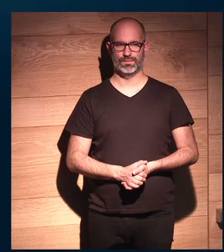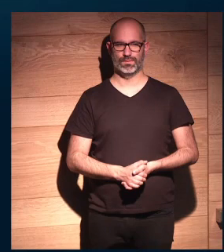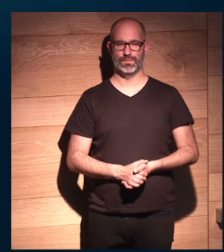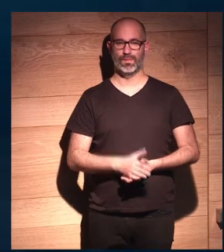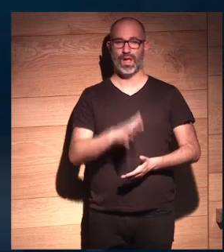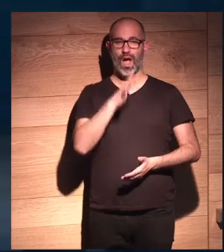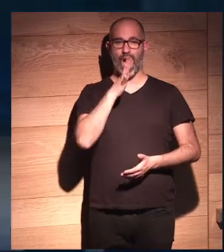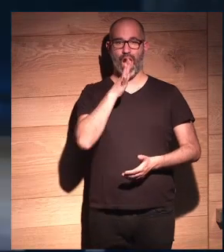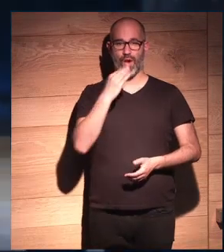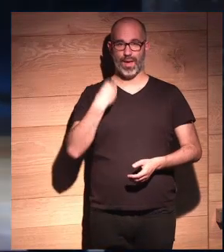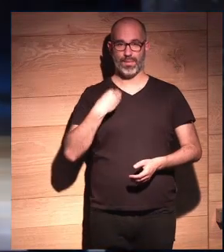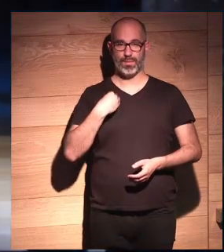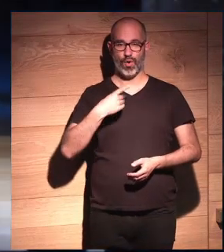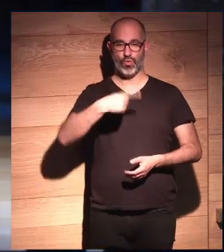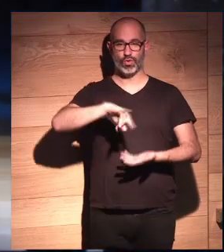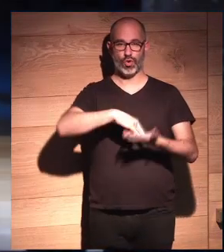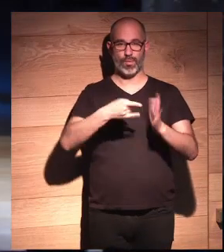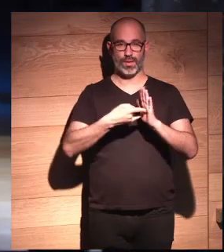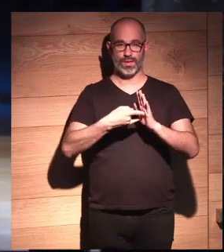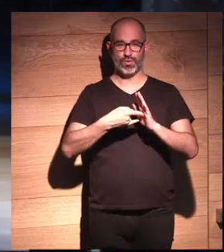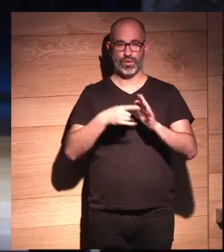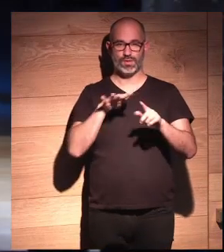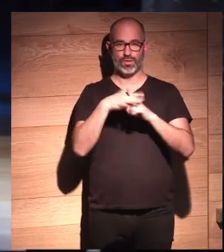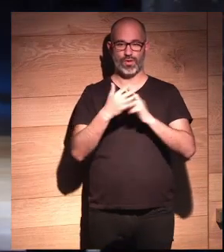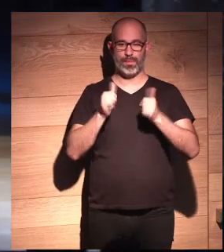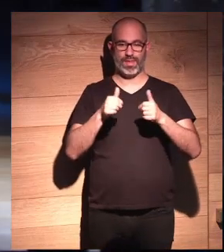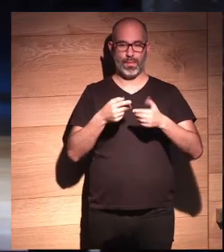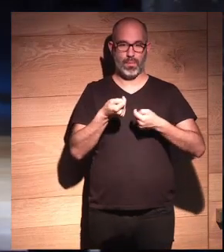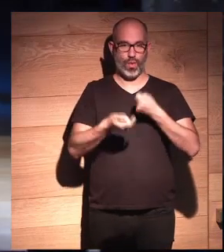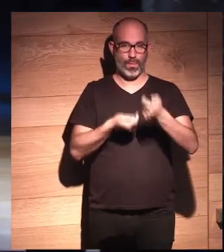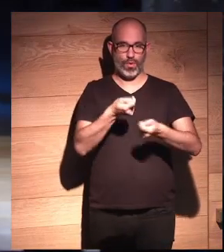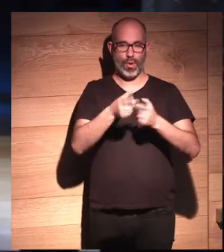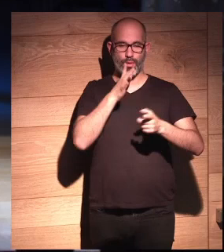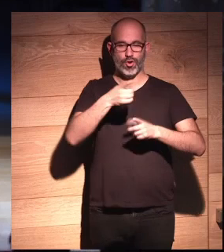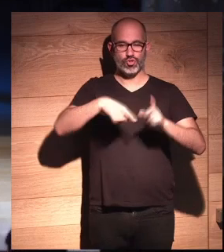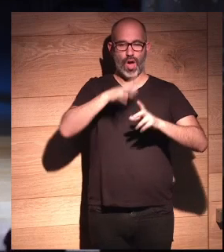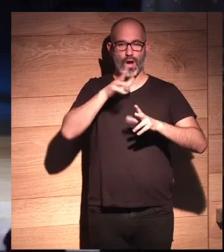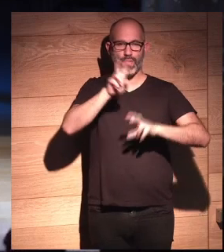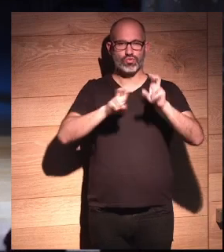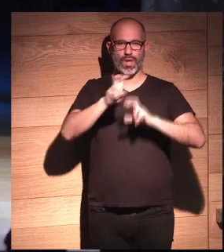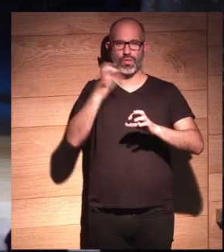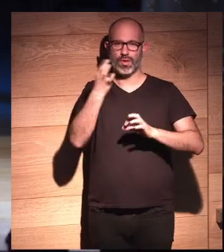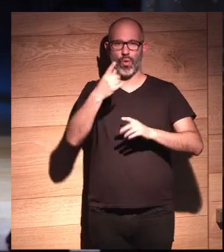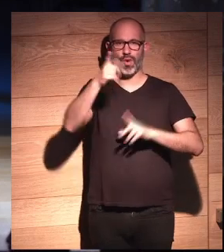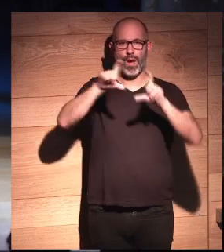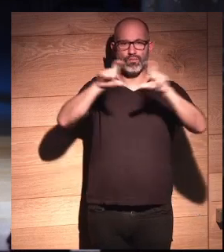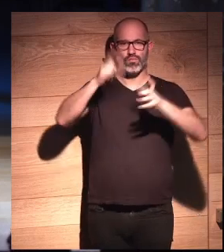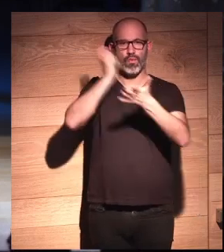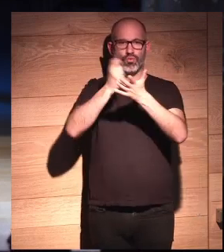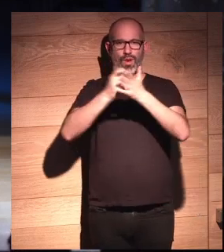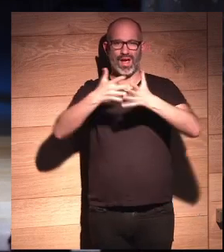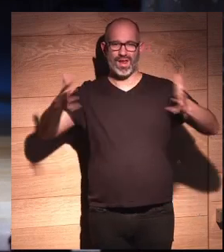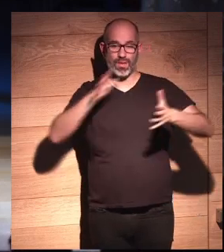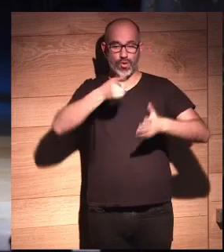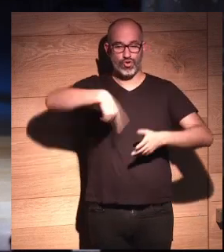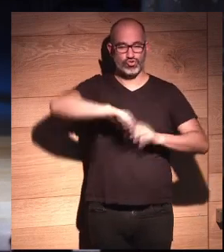Y ahora mismo pues nuestro proyecto está en un momento así muy inicial, porque lo que estamos buscando es pues una productora grande, porque nosotros